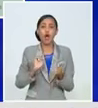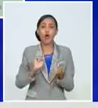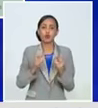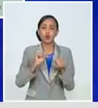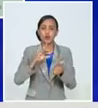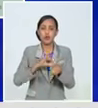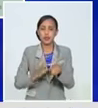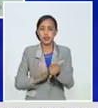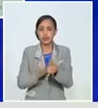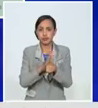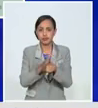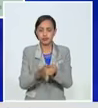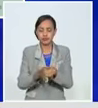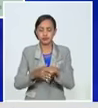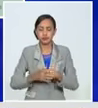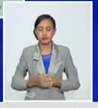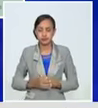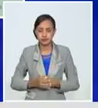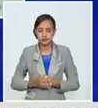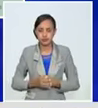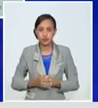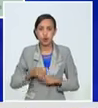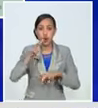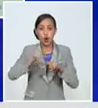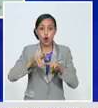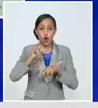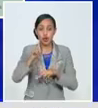pandemia. Holguín 20 casos,